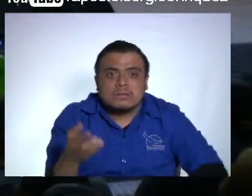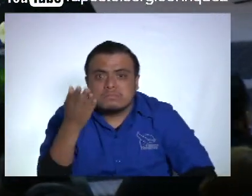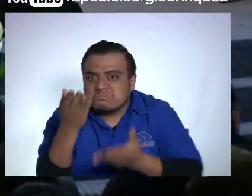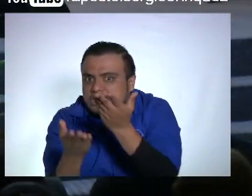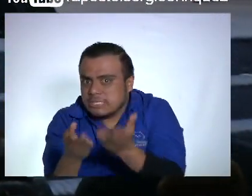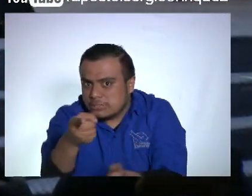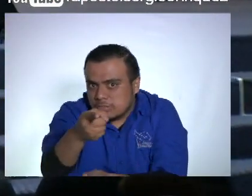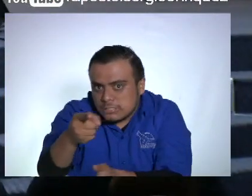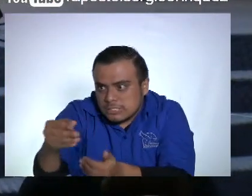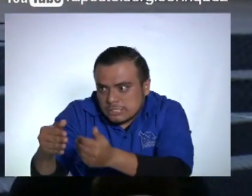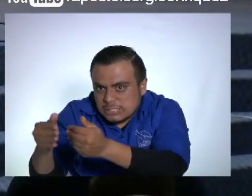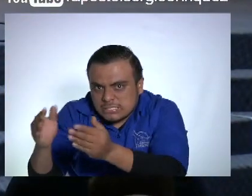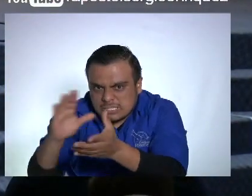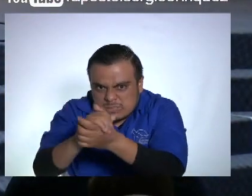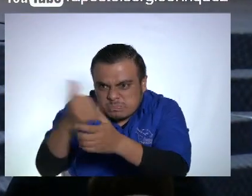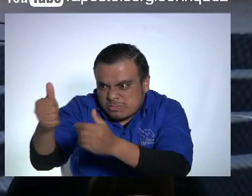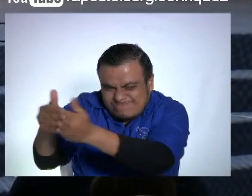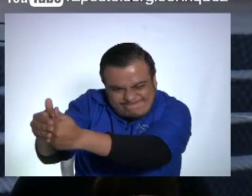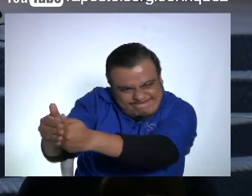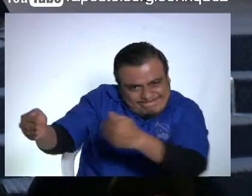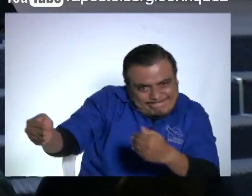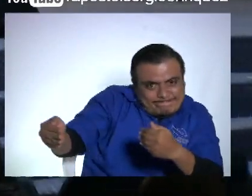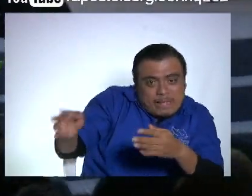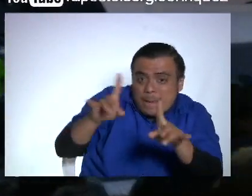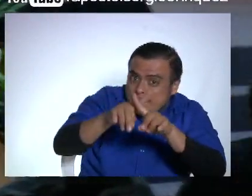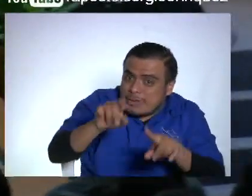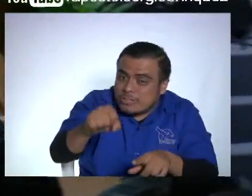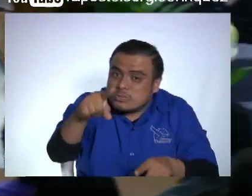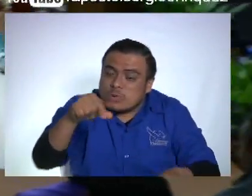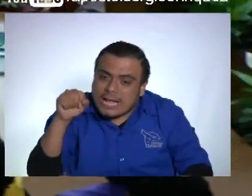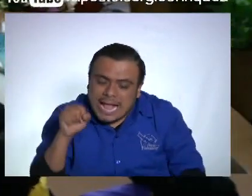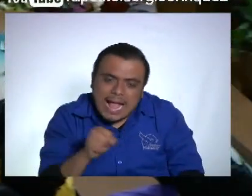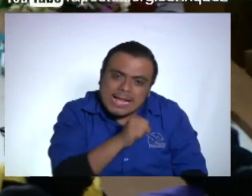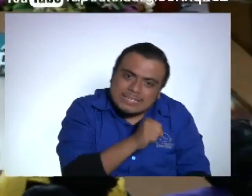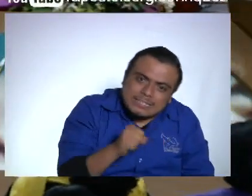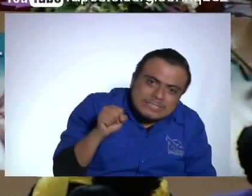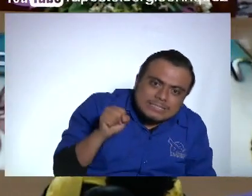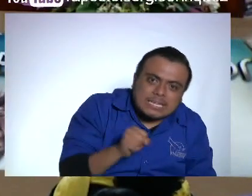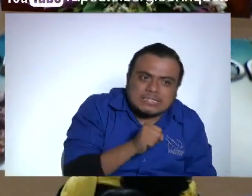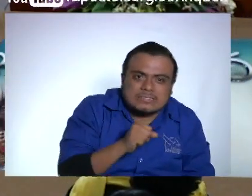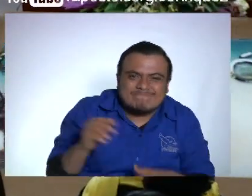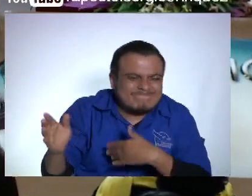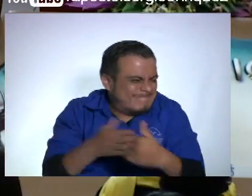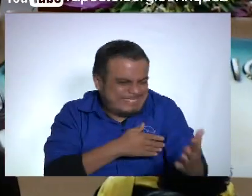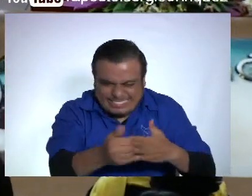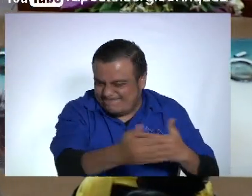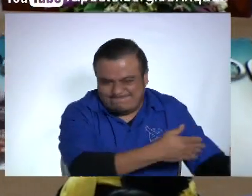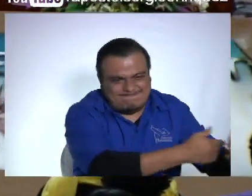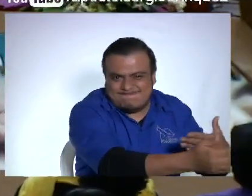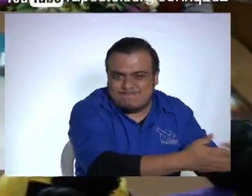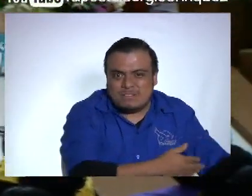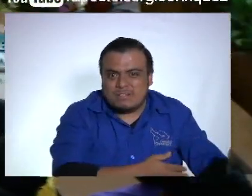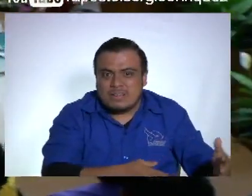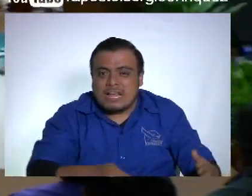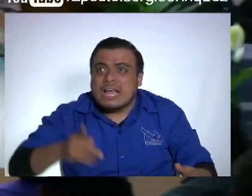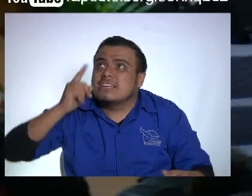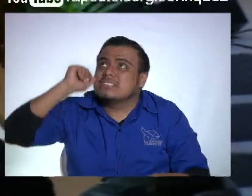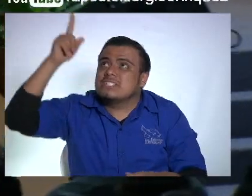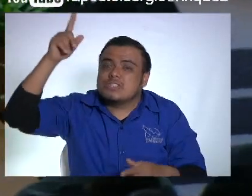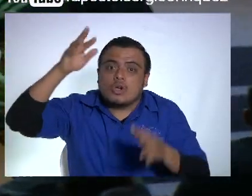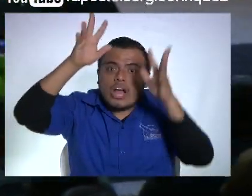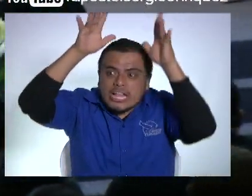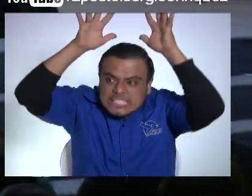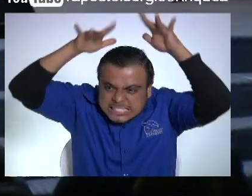separar, pero si tú empiezas a cantarle al Rey de Reyes, que no te importe quién está a la par tuya, el Señor va a descender en tu